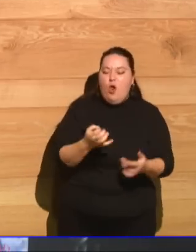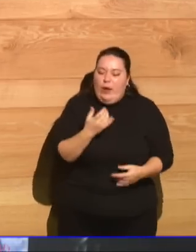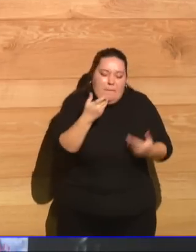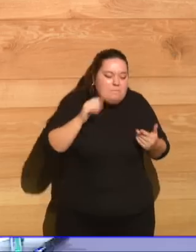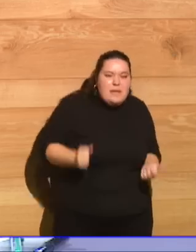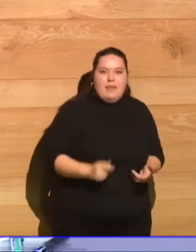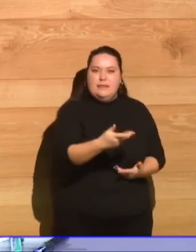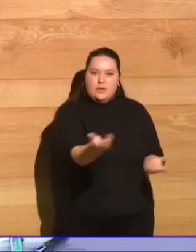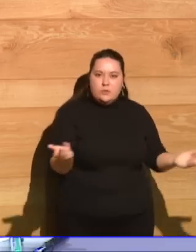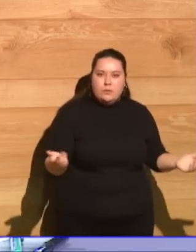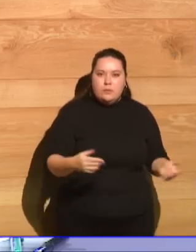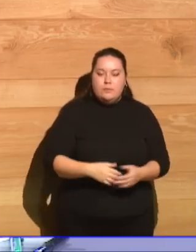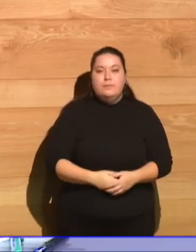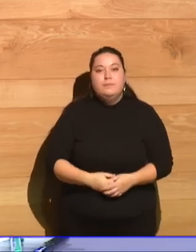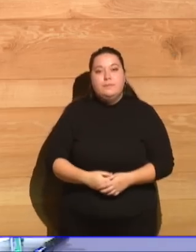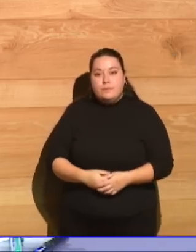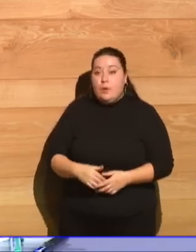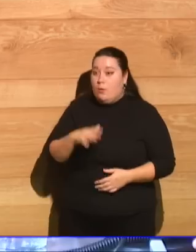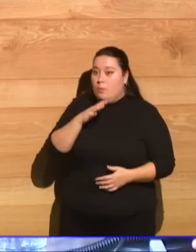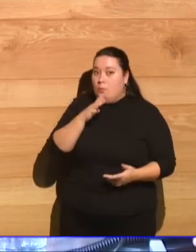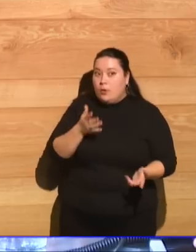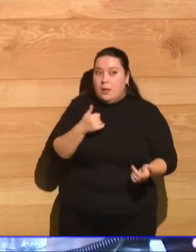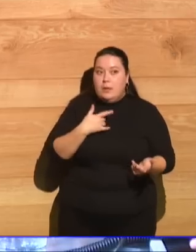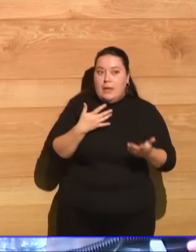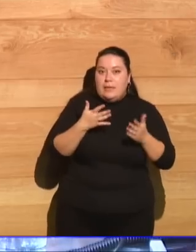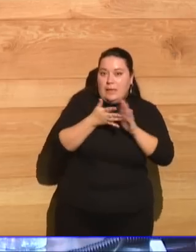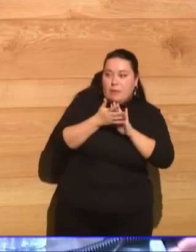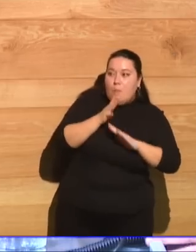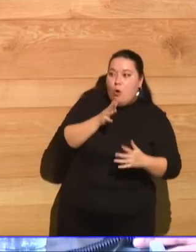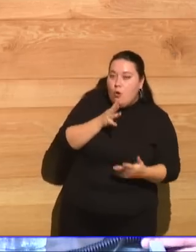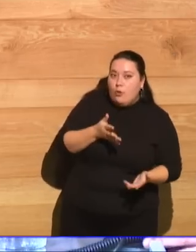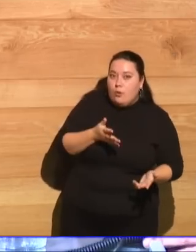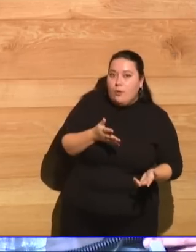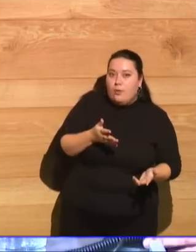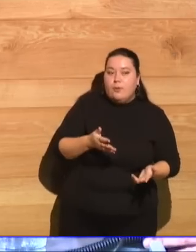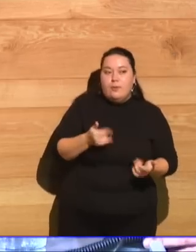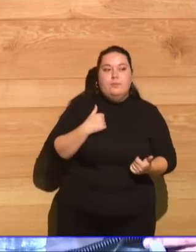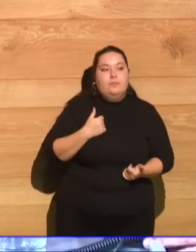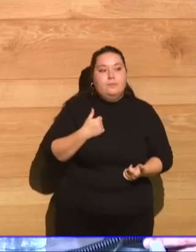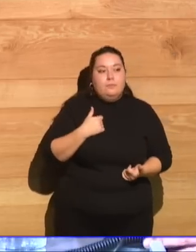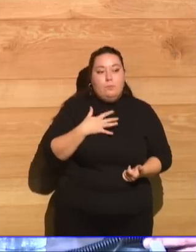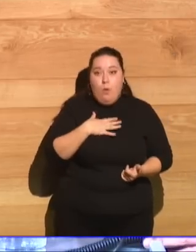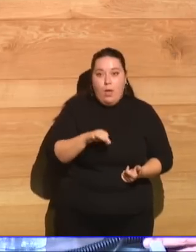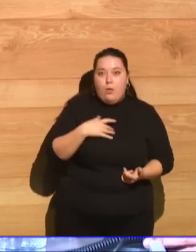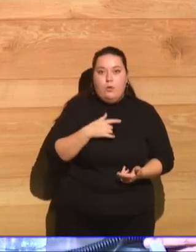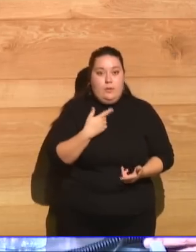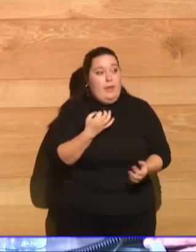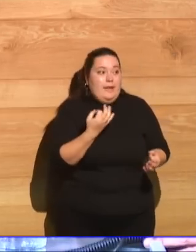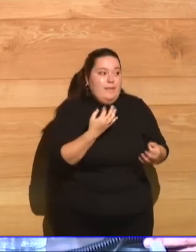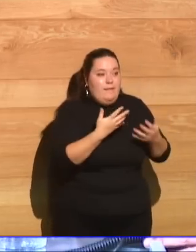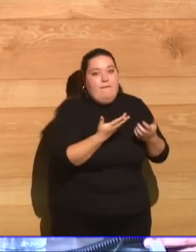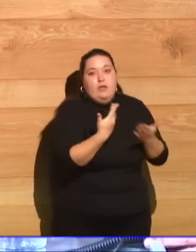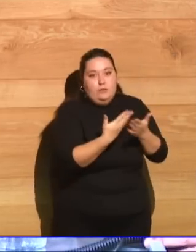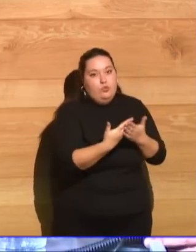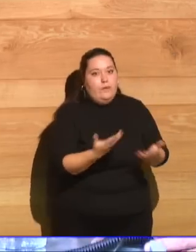claro. Empezó a decir. Claro, pero ¿por qué? Que pero ¿puedo explicar por qué? Sí, bueno, hombre, me parece que lo que tienes que hacer es justificarlo. Bueno, claro, es